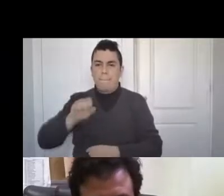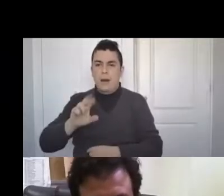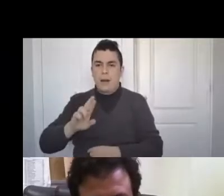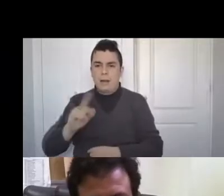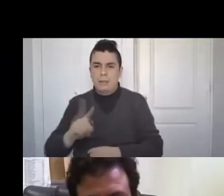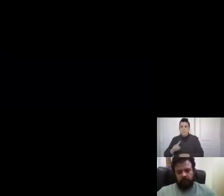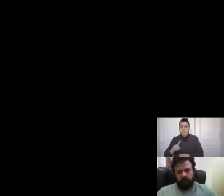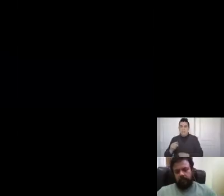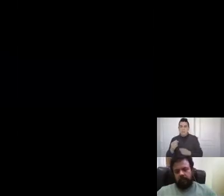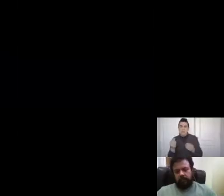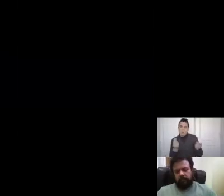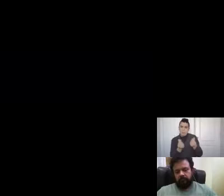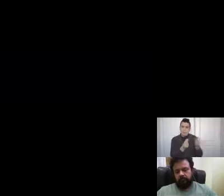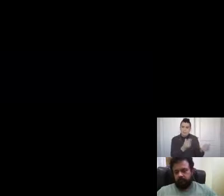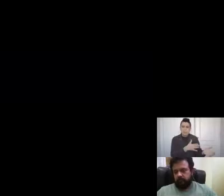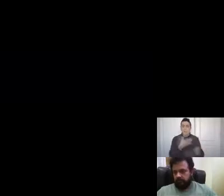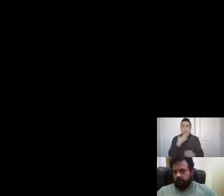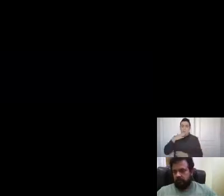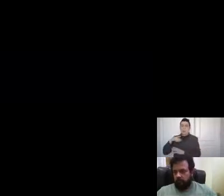en este periodo,